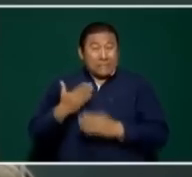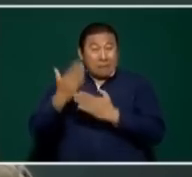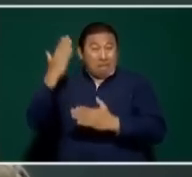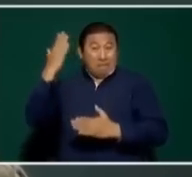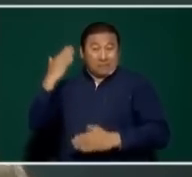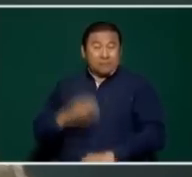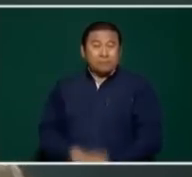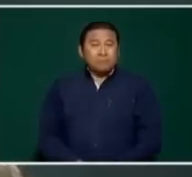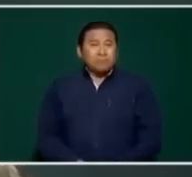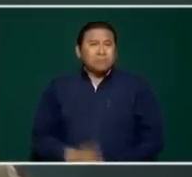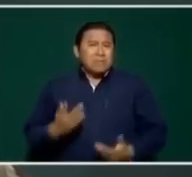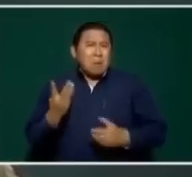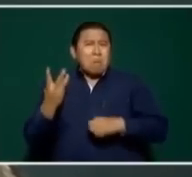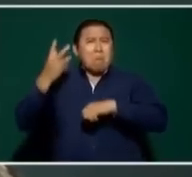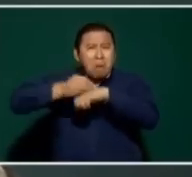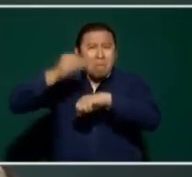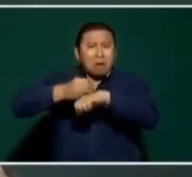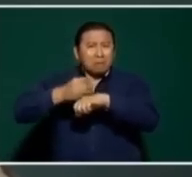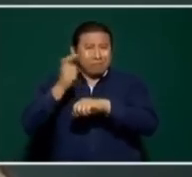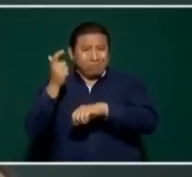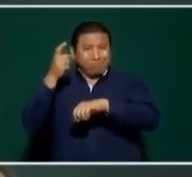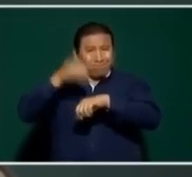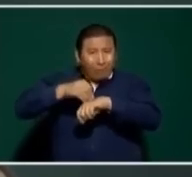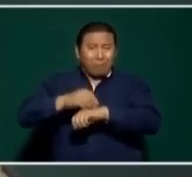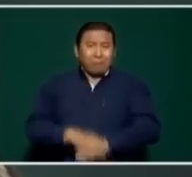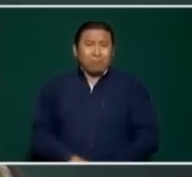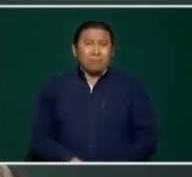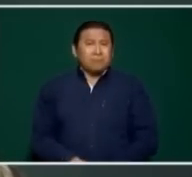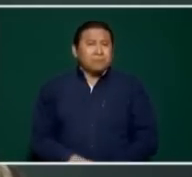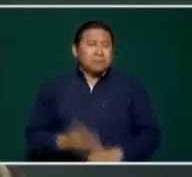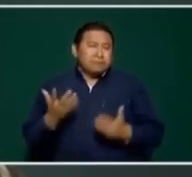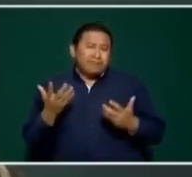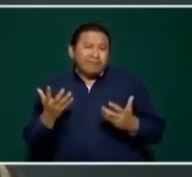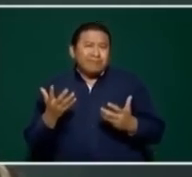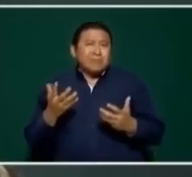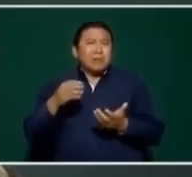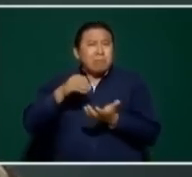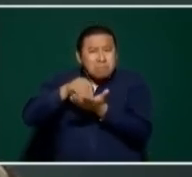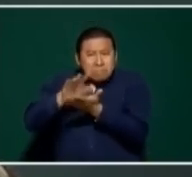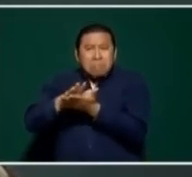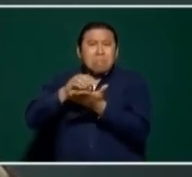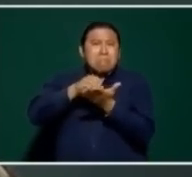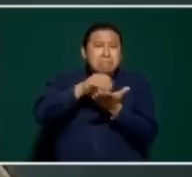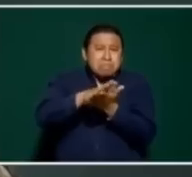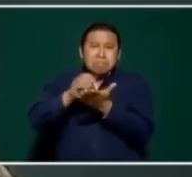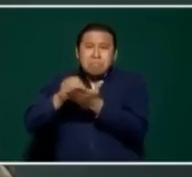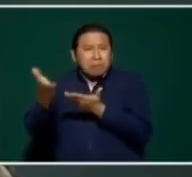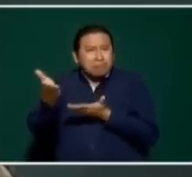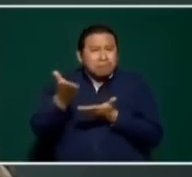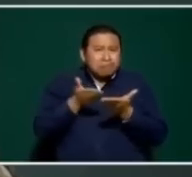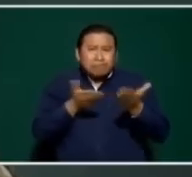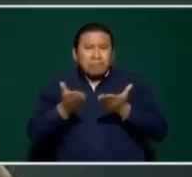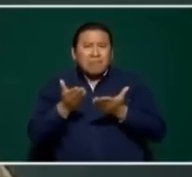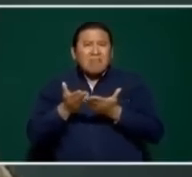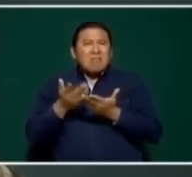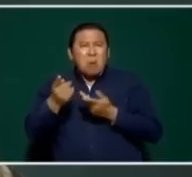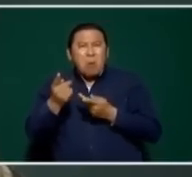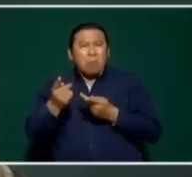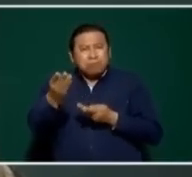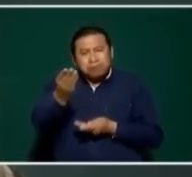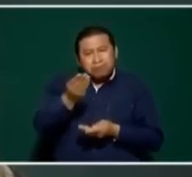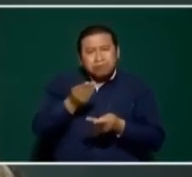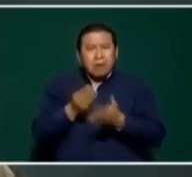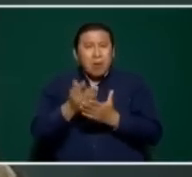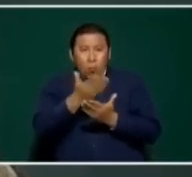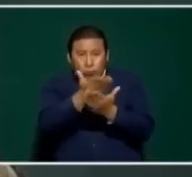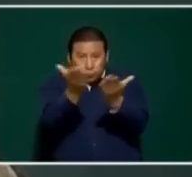pasado, pero se invirtió mucho dinero. Todo era contratos, todo era componendas, y